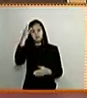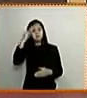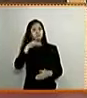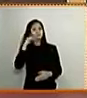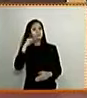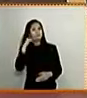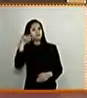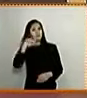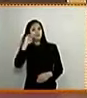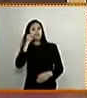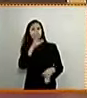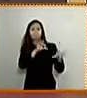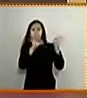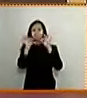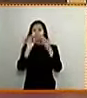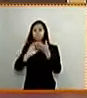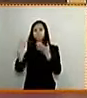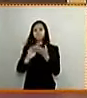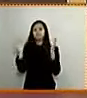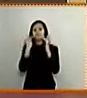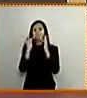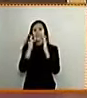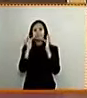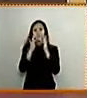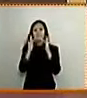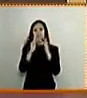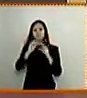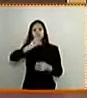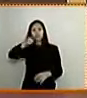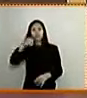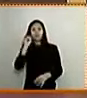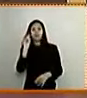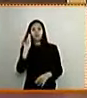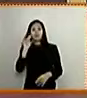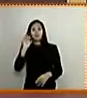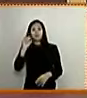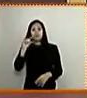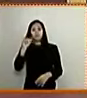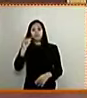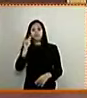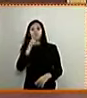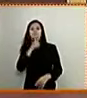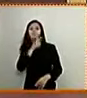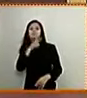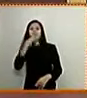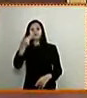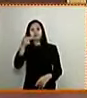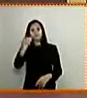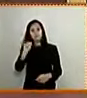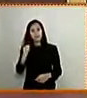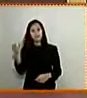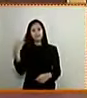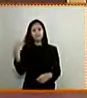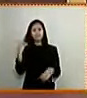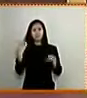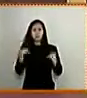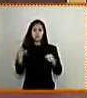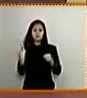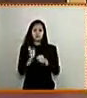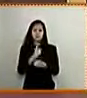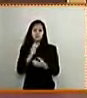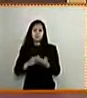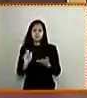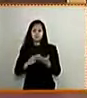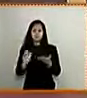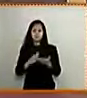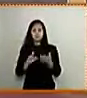que puedan disfrutar de sus juegos favoritos en línea ingresando a juca.loto.hn y así de fácil realizar su compra. ¿Qué les